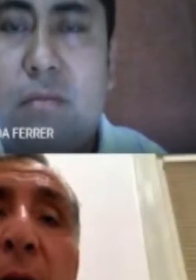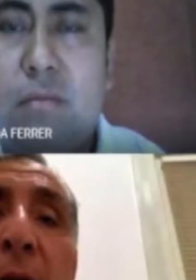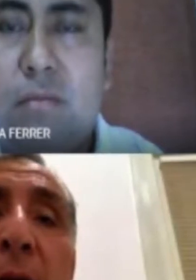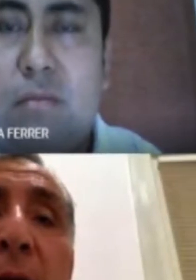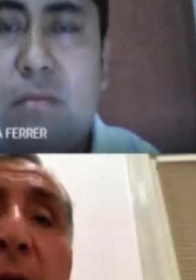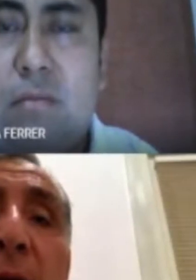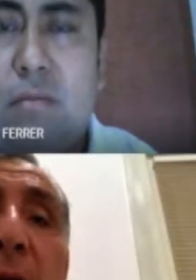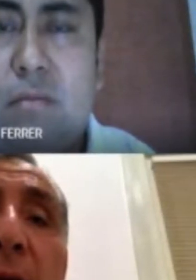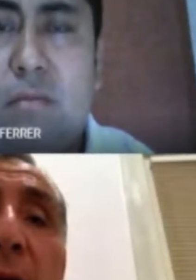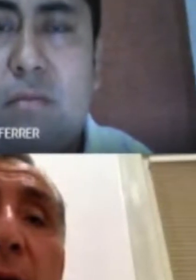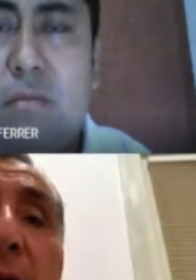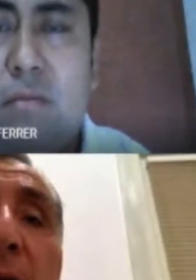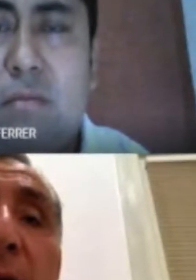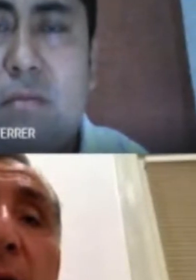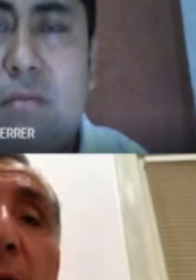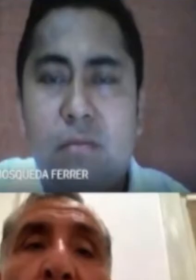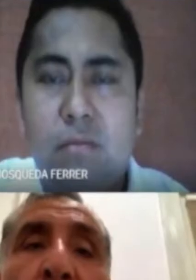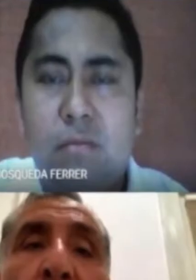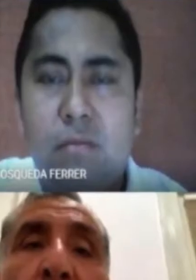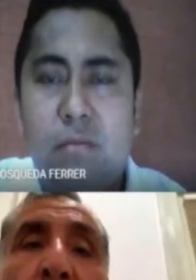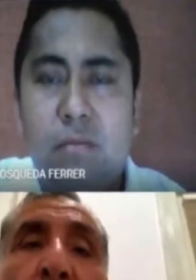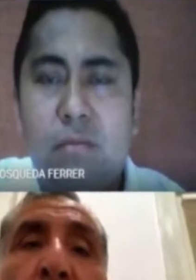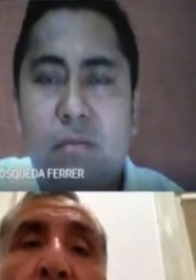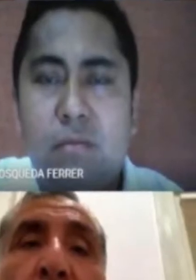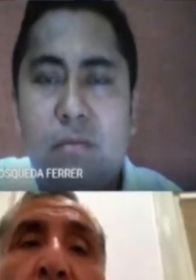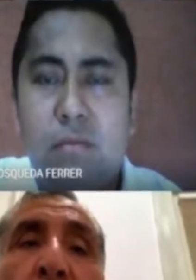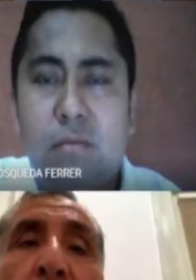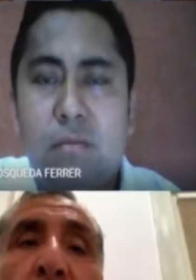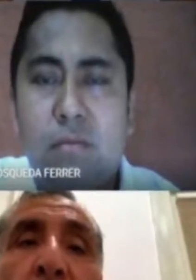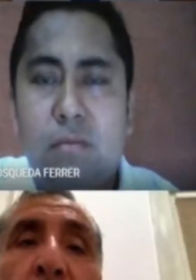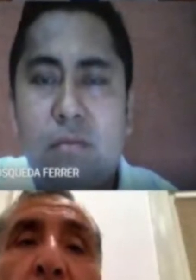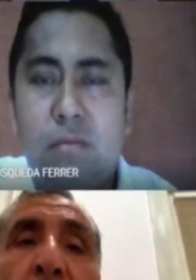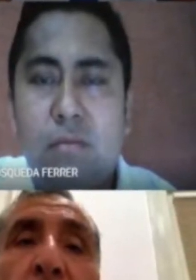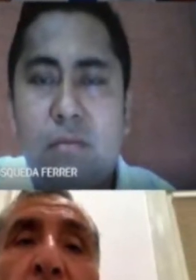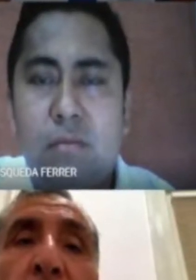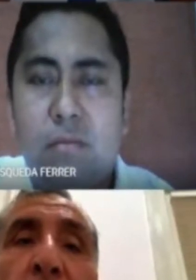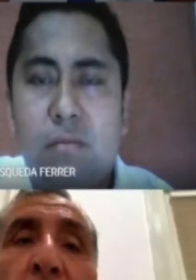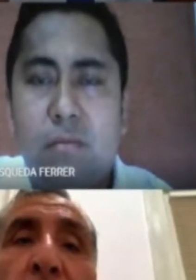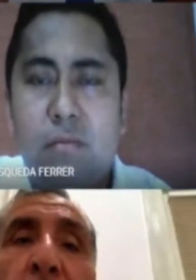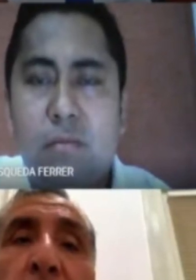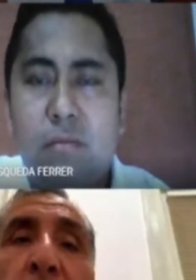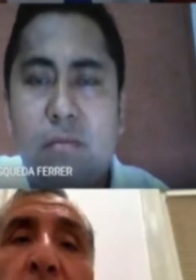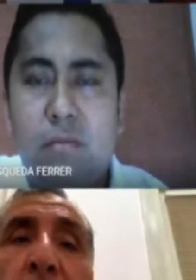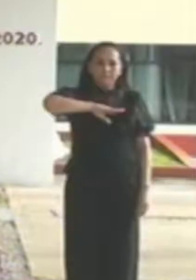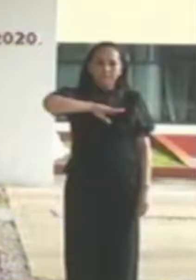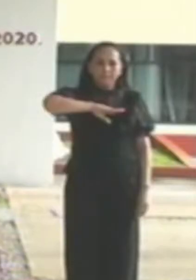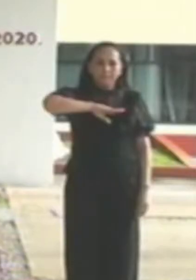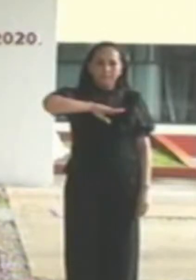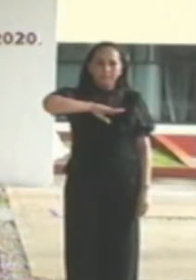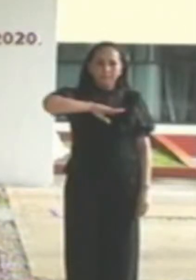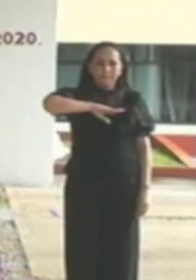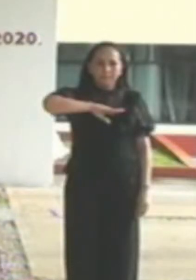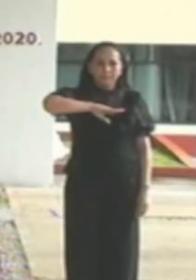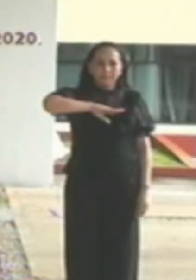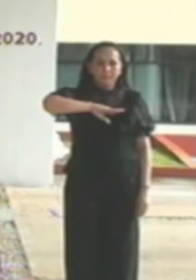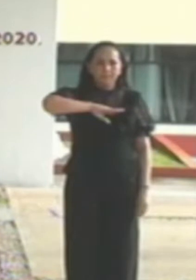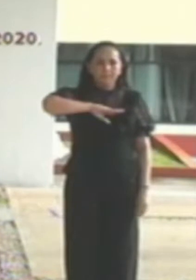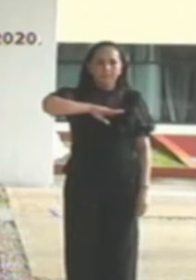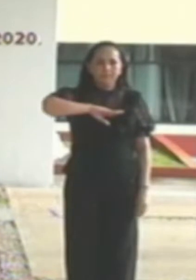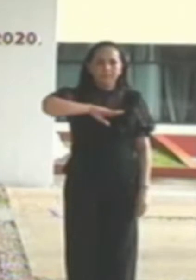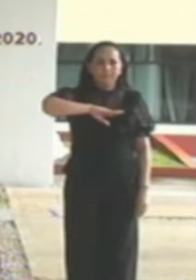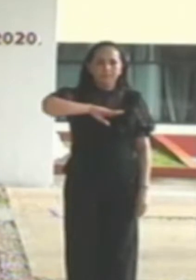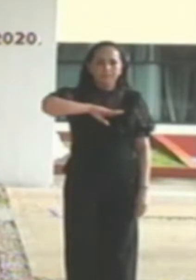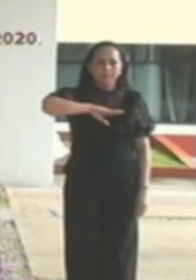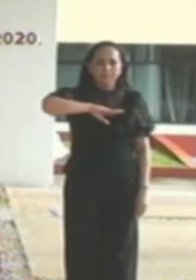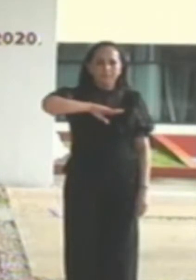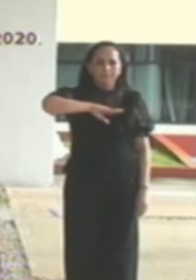la pandemia por el COVID-19 se tomó la decisión estratégica de que millones de alumnos en el país iniciaran a distancia el nuevo ciclo escolar. Es